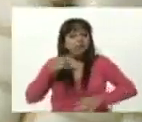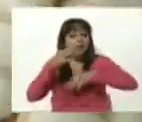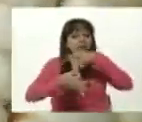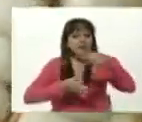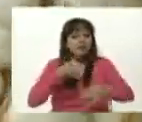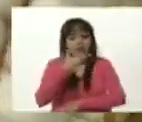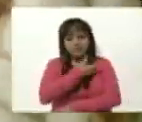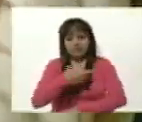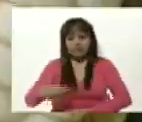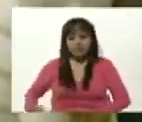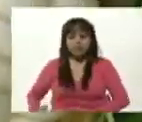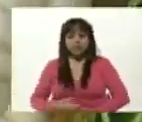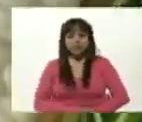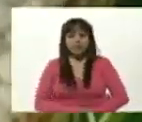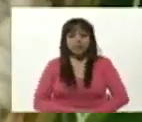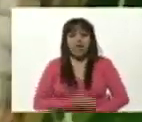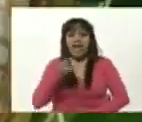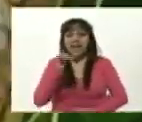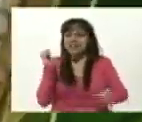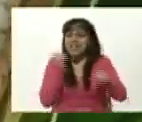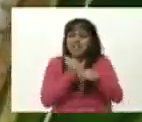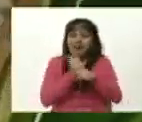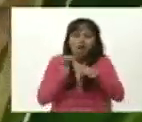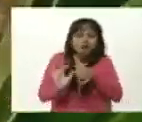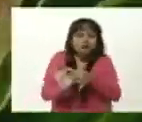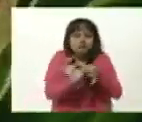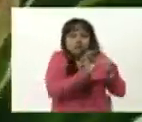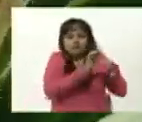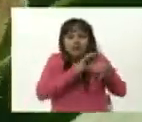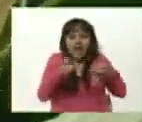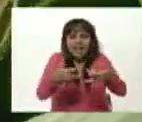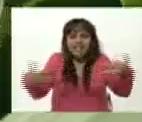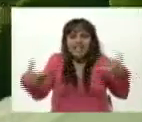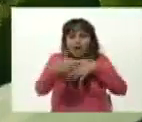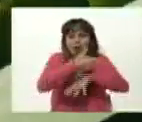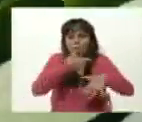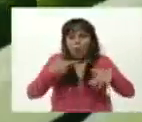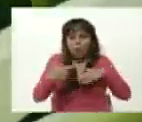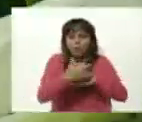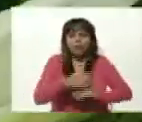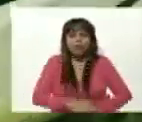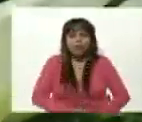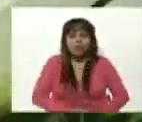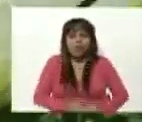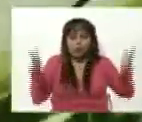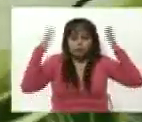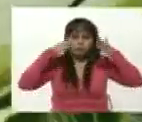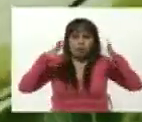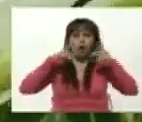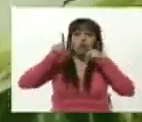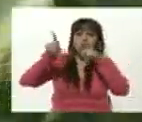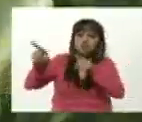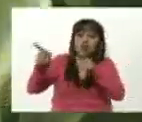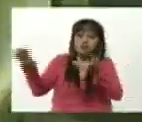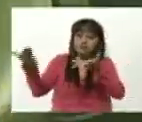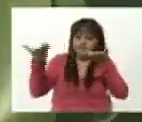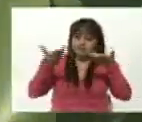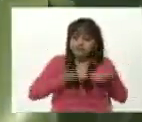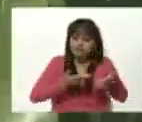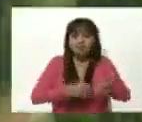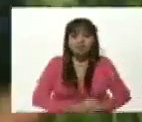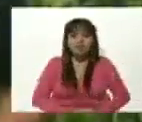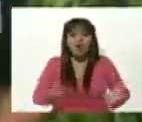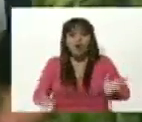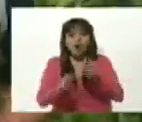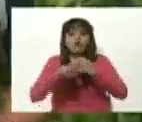ciudadano presidente, que hemos trabajado mancomunadamente una sola línea de gobierno, con los lineamientos que usted acertadamente ha dado, con el